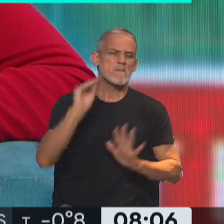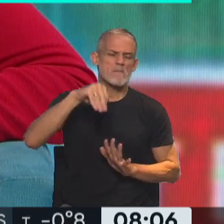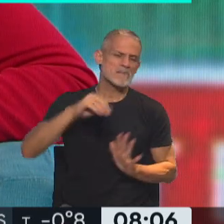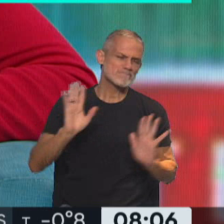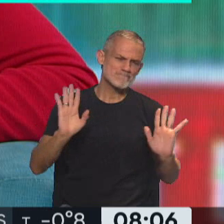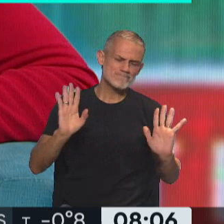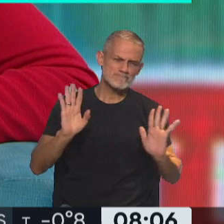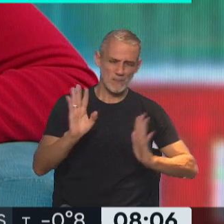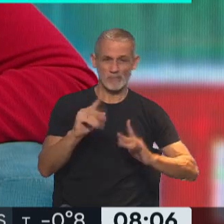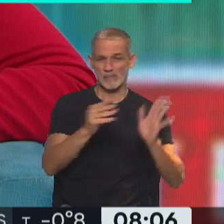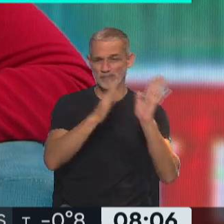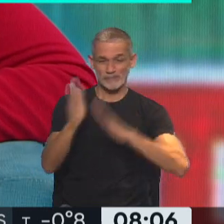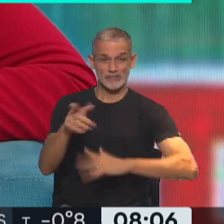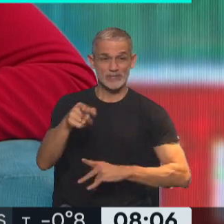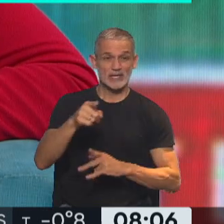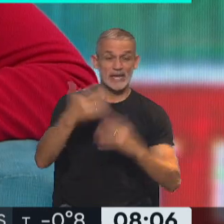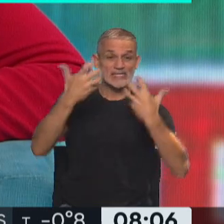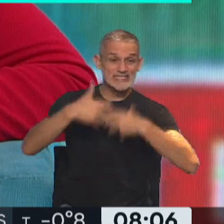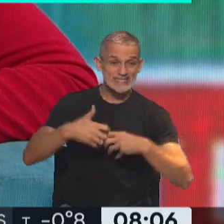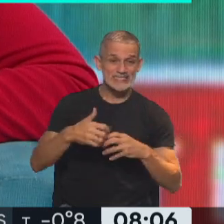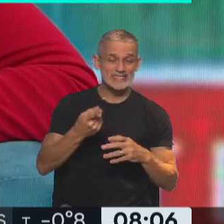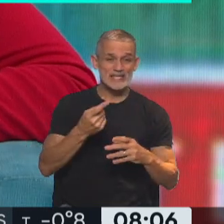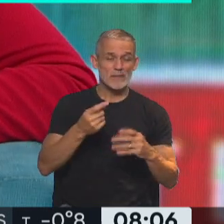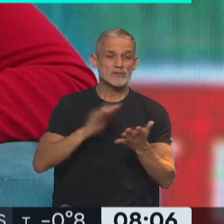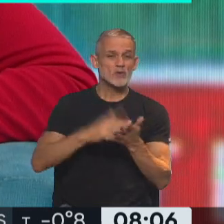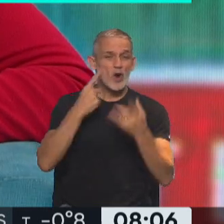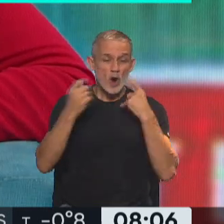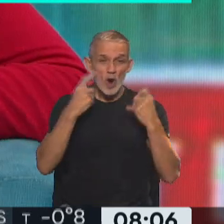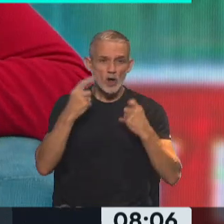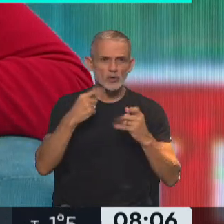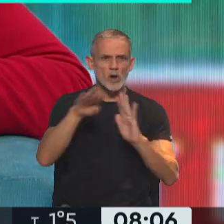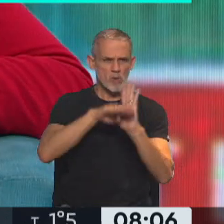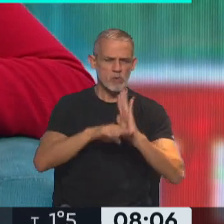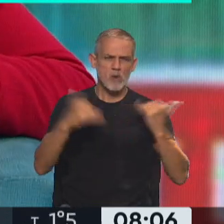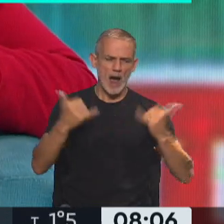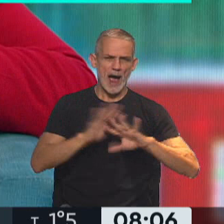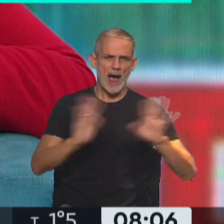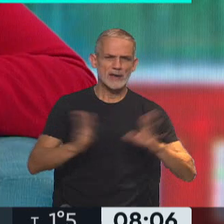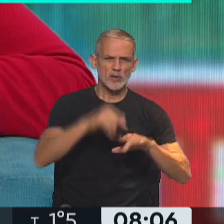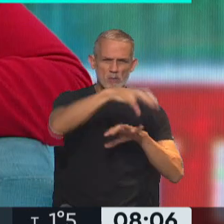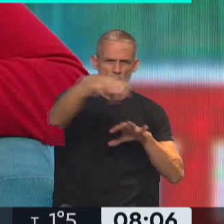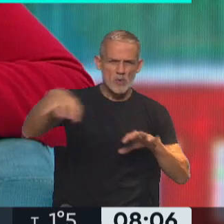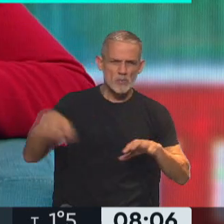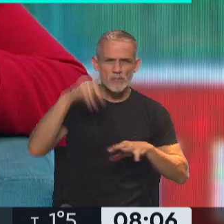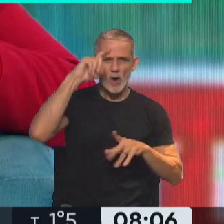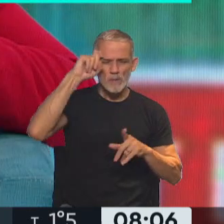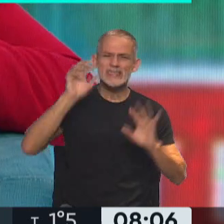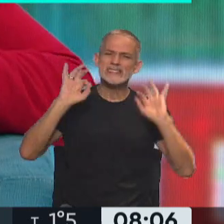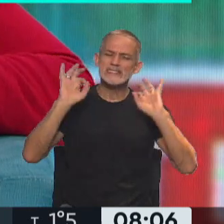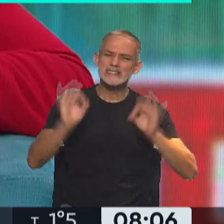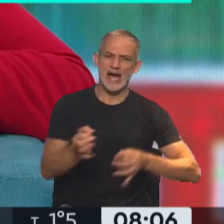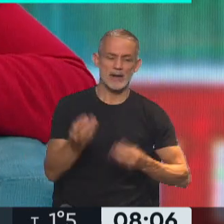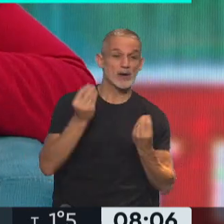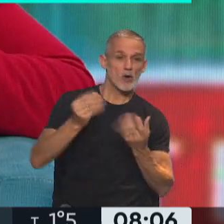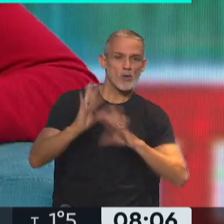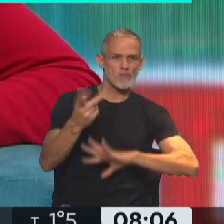repercusión, ¿no? Por otra parte, todo el sistema de vigilancia epidemiológica está activado, todos los efectores de salud están sensibilizados, digamos,